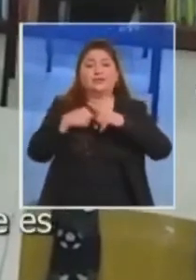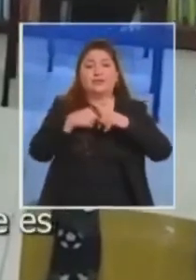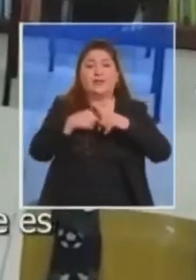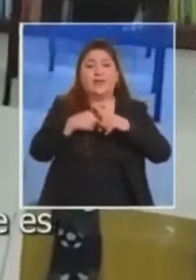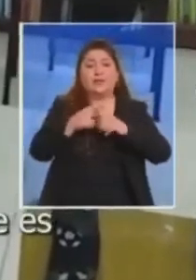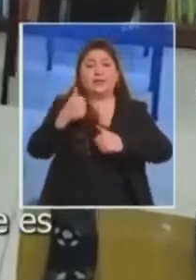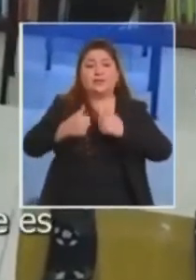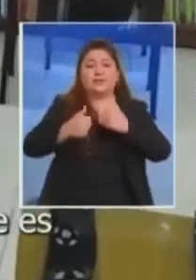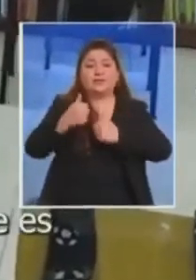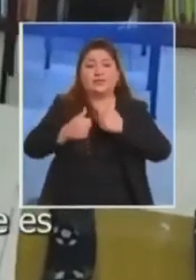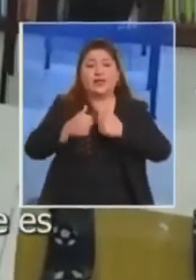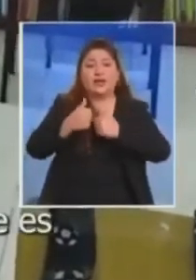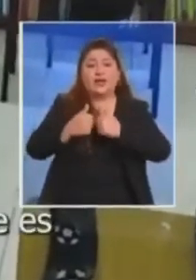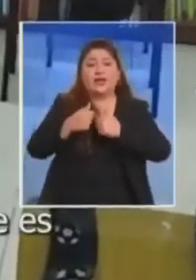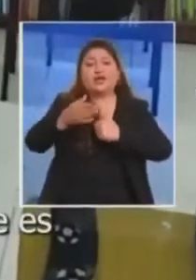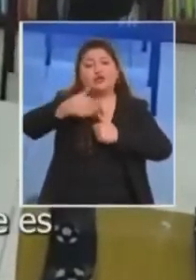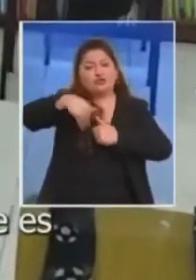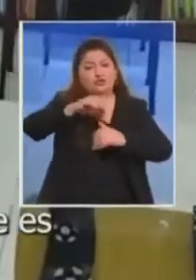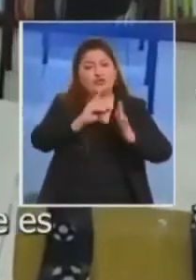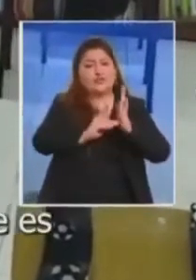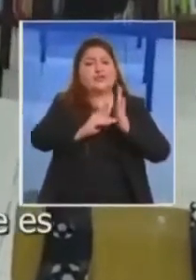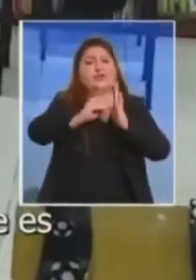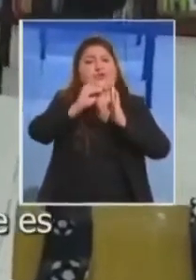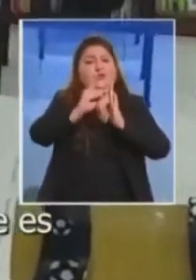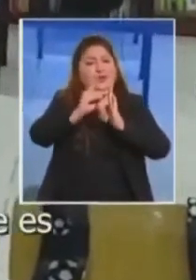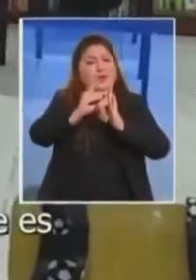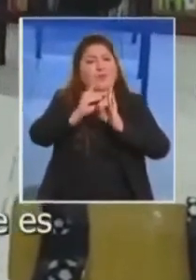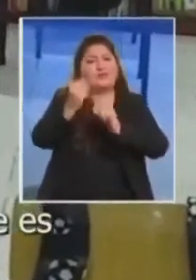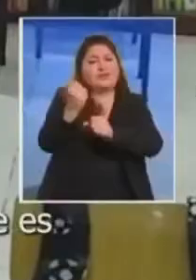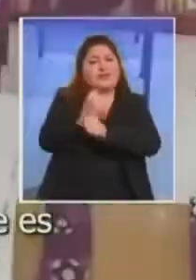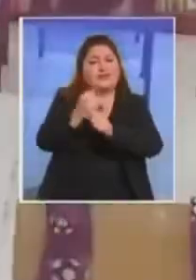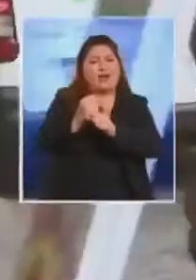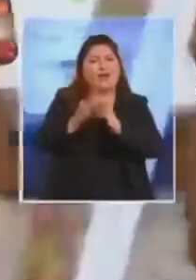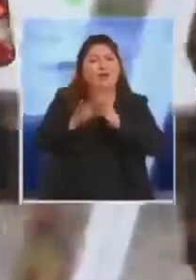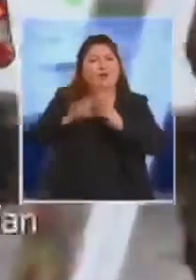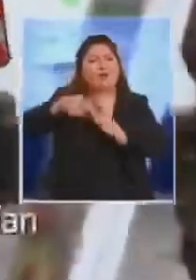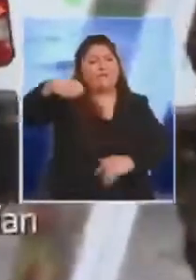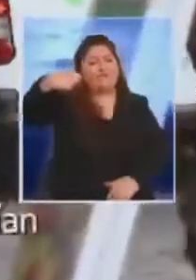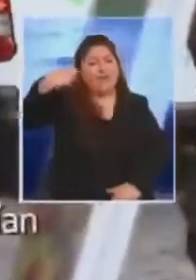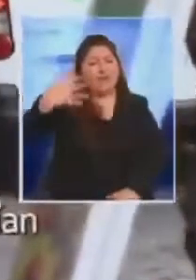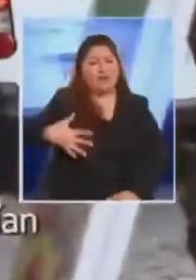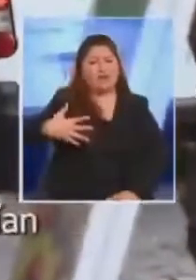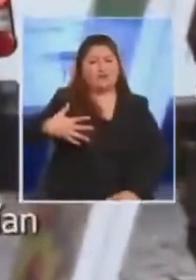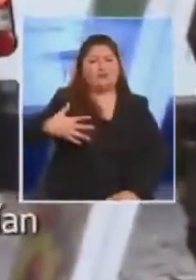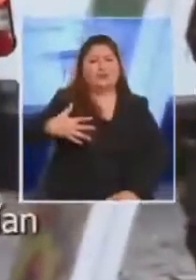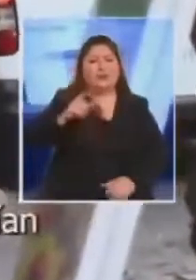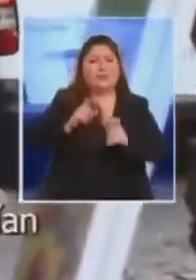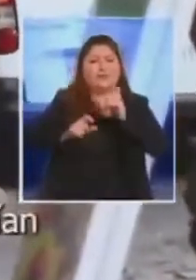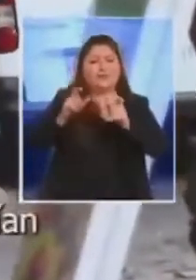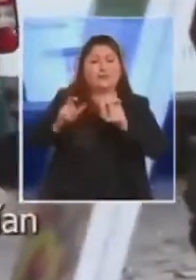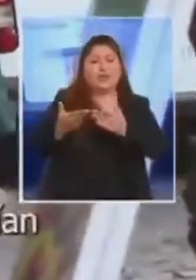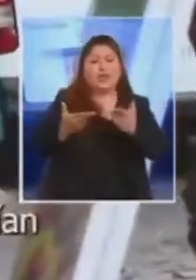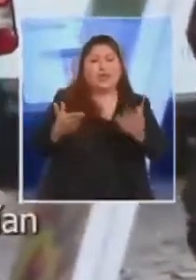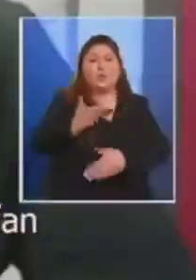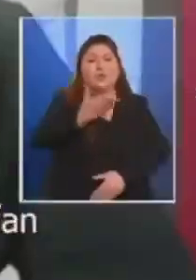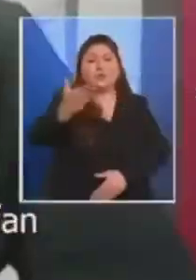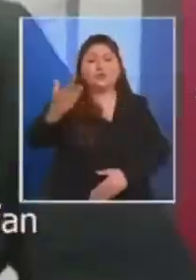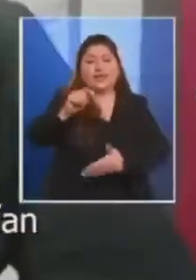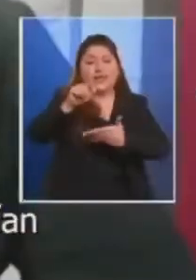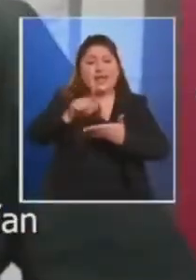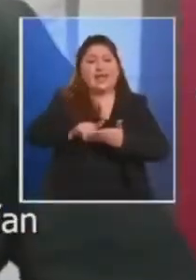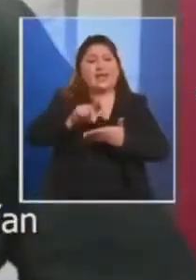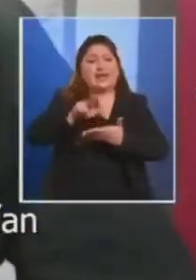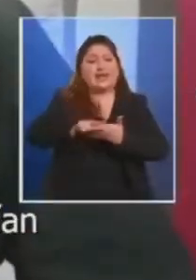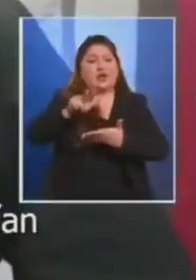a pesar de que desarrollamos la labor más valiosa que es formar personas? ¿Cómo ustedes reconocerían el fortalecimiento y darían